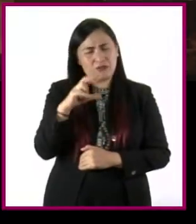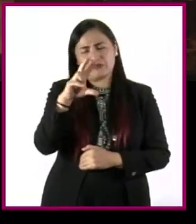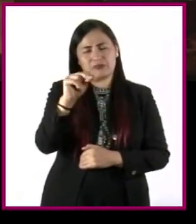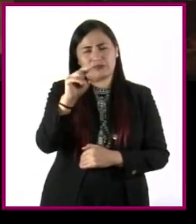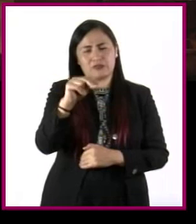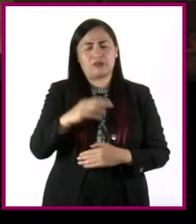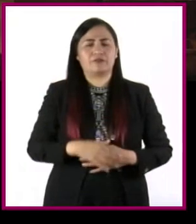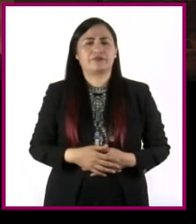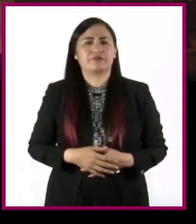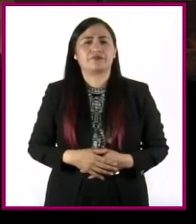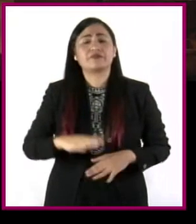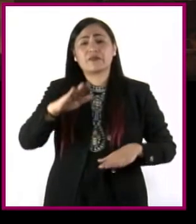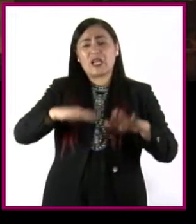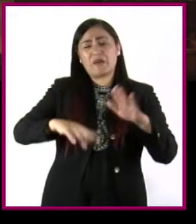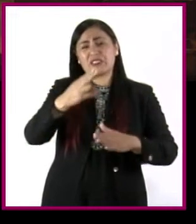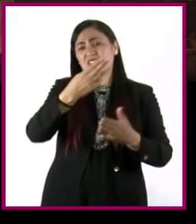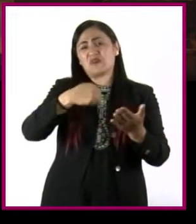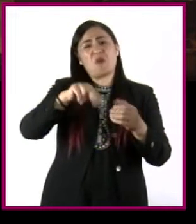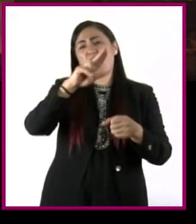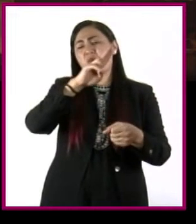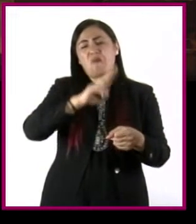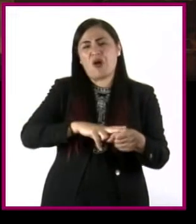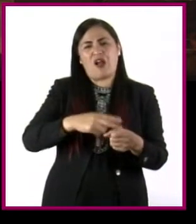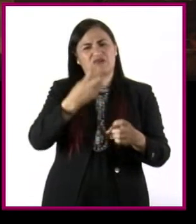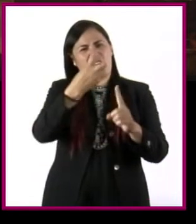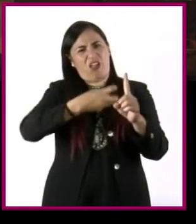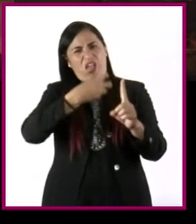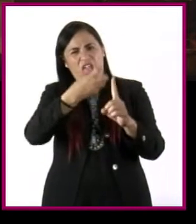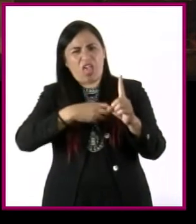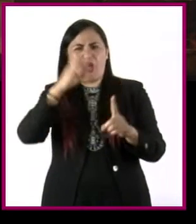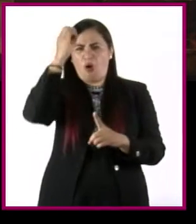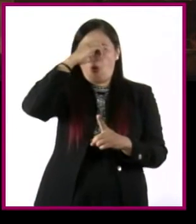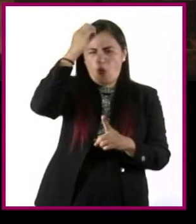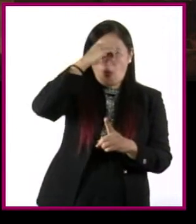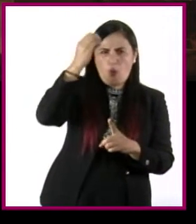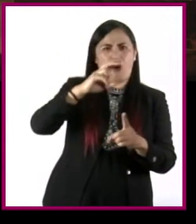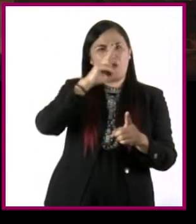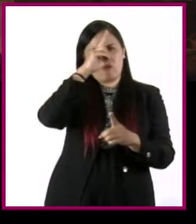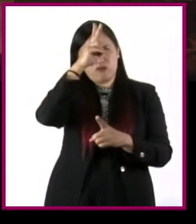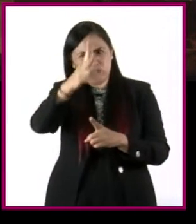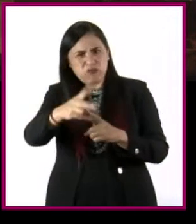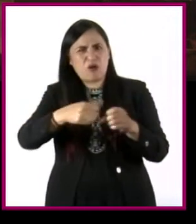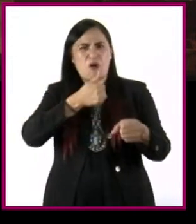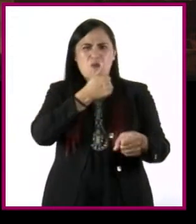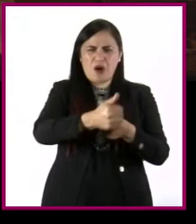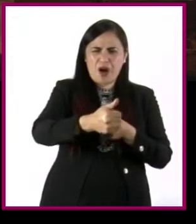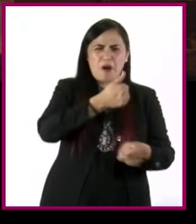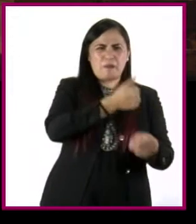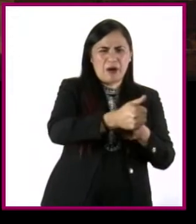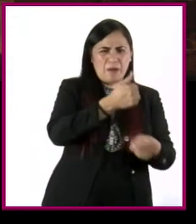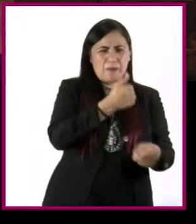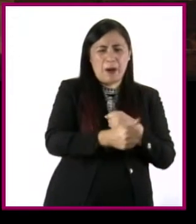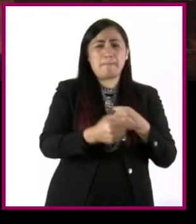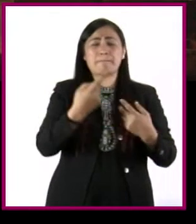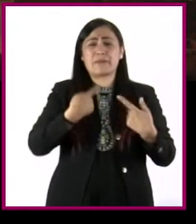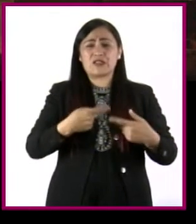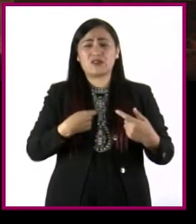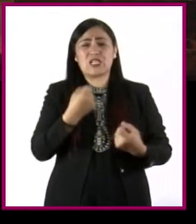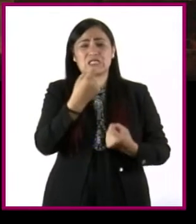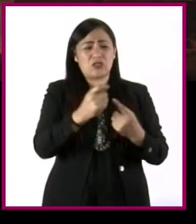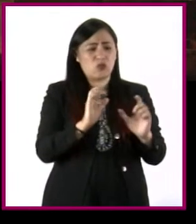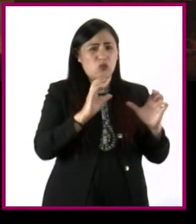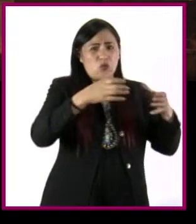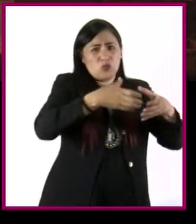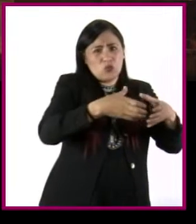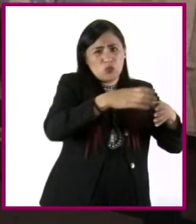Y esa normalización de prejuicios, estereotipos, discriminación y violencia es lo que ha empujado a las personas a reunirse en lo que